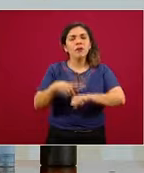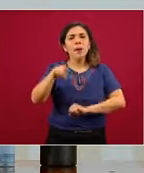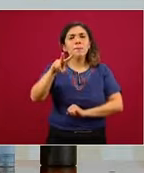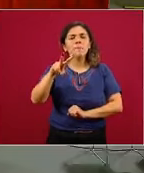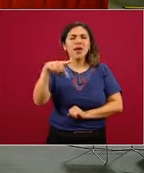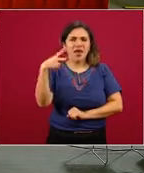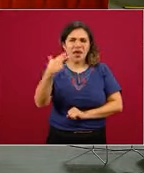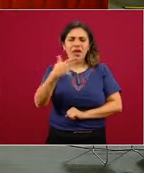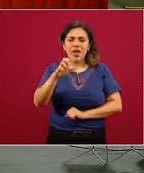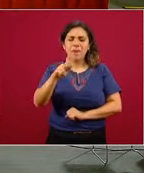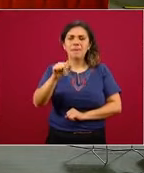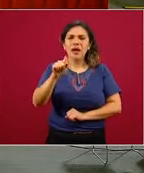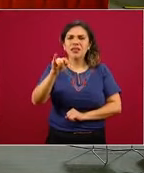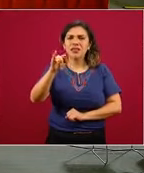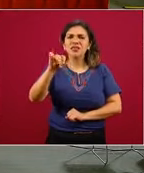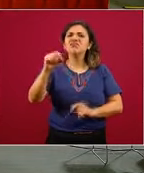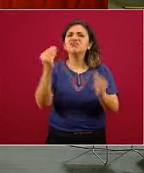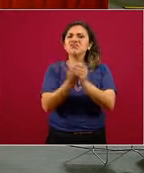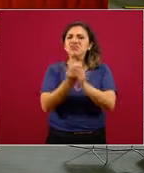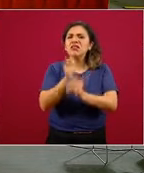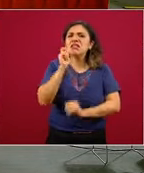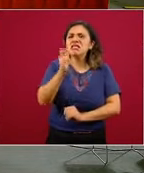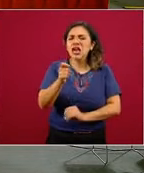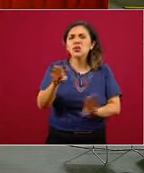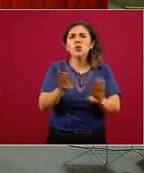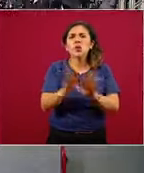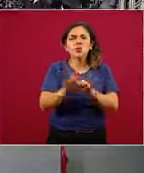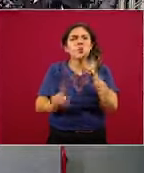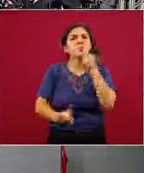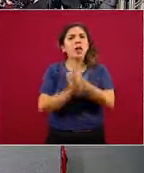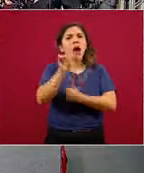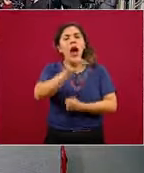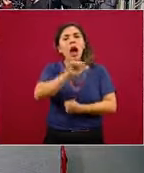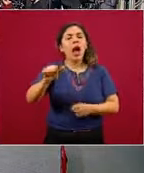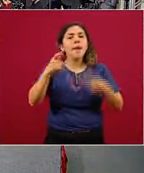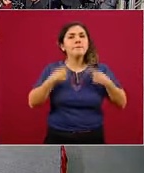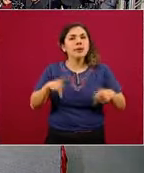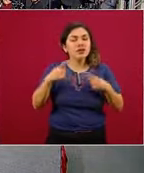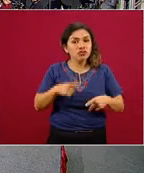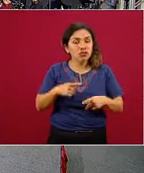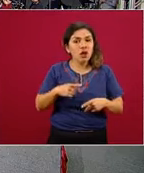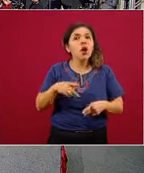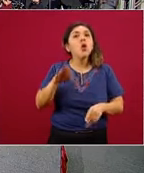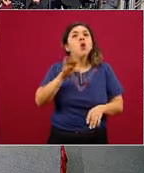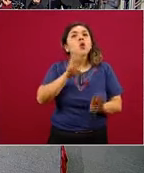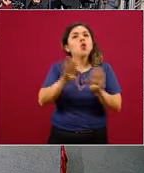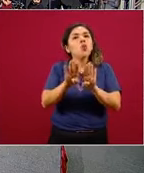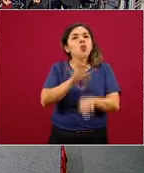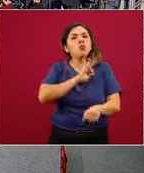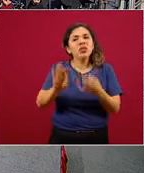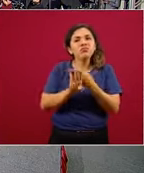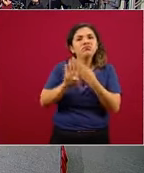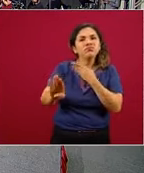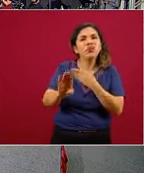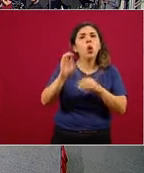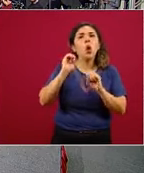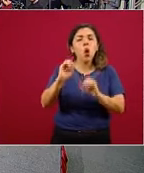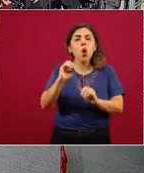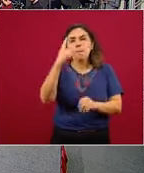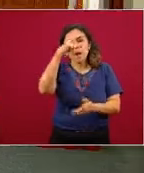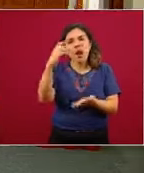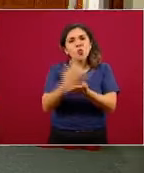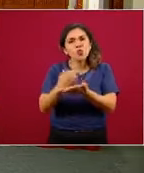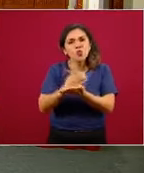y cuáles son, cómo afectan a la población, qué alternativas de prevención o de tratamiento tenemos